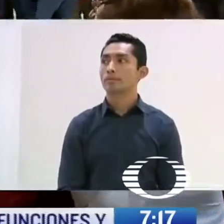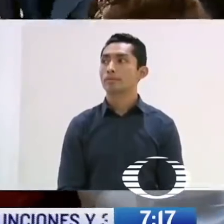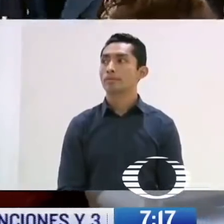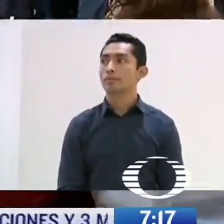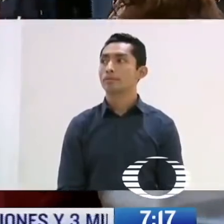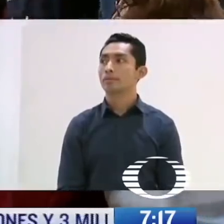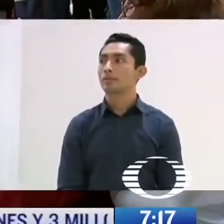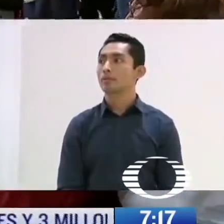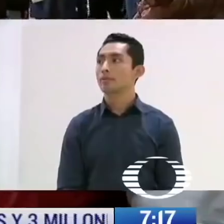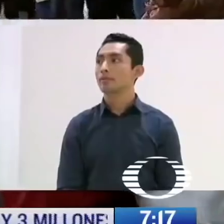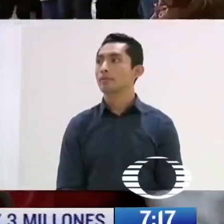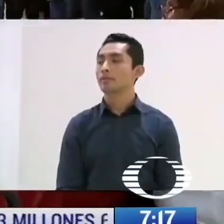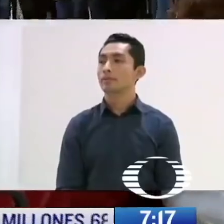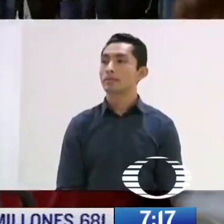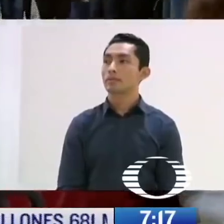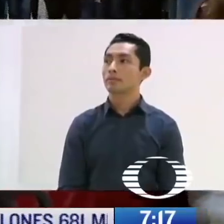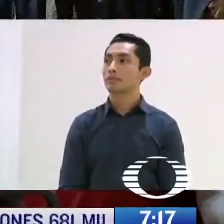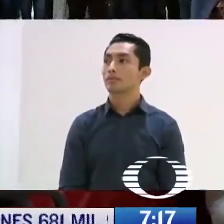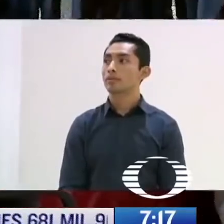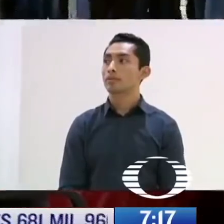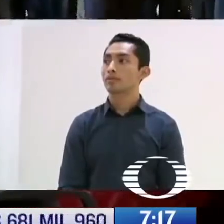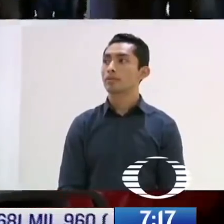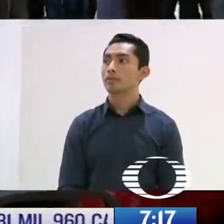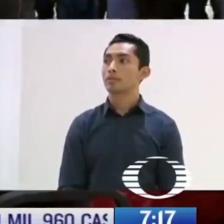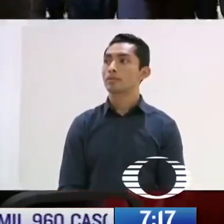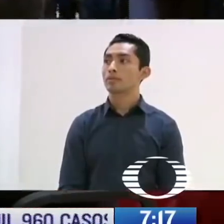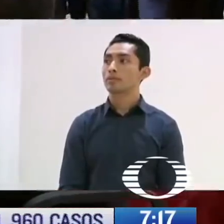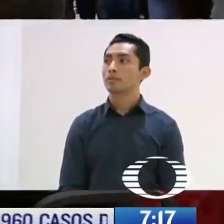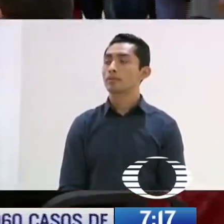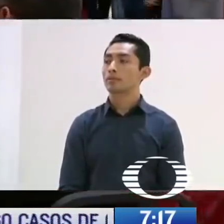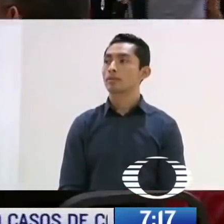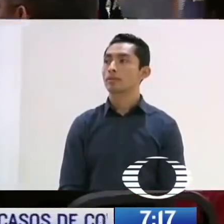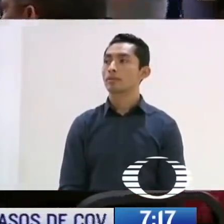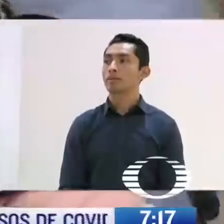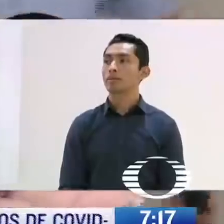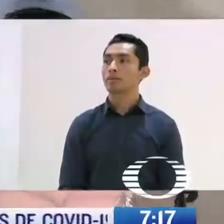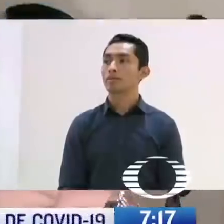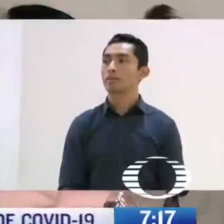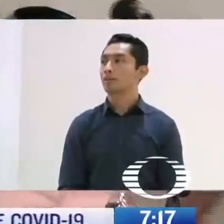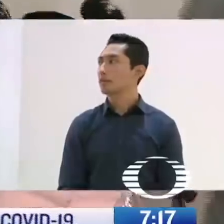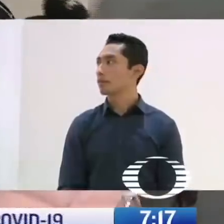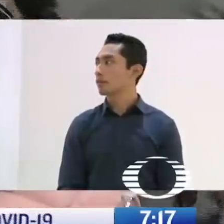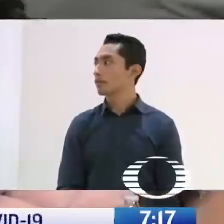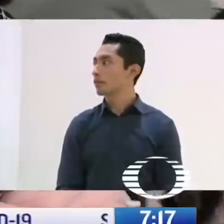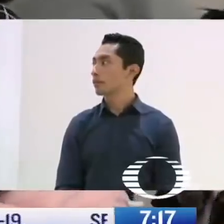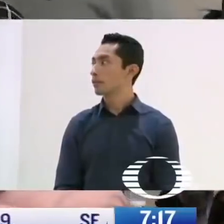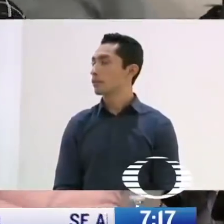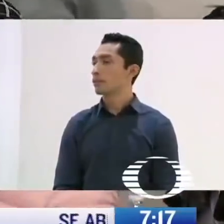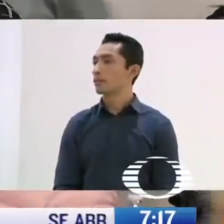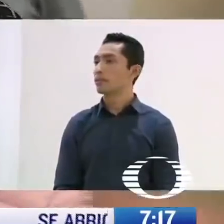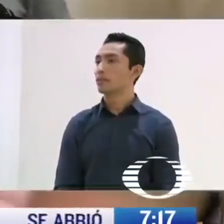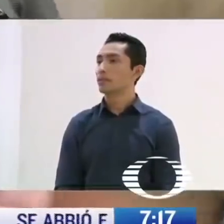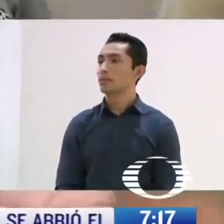diversas comunidades de Puebla que se dijeron excluidos del padrón de damnificados del huracán Grace irrumpieron en el